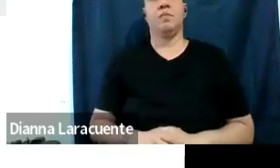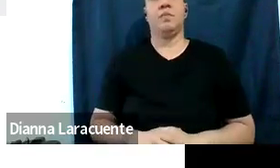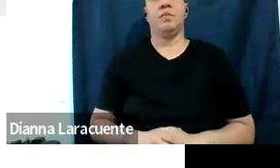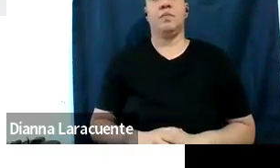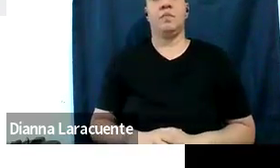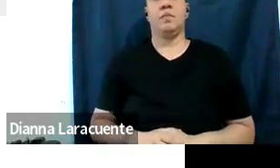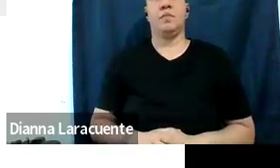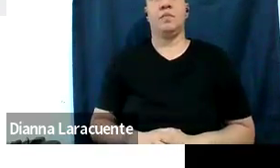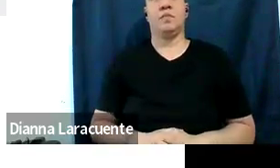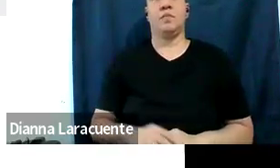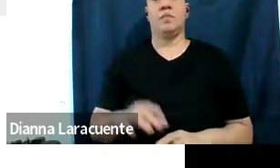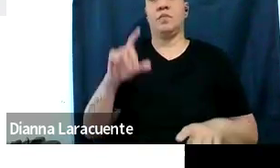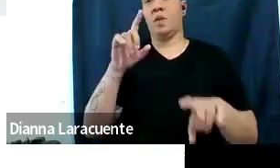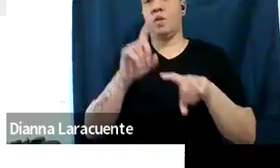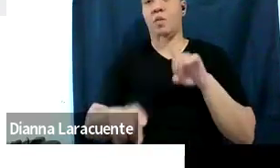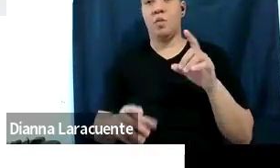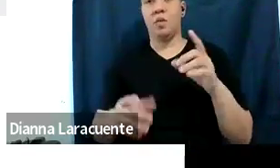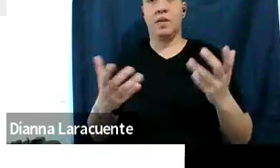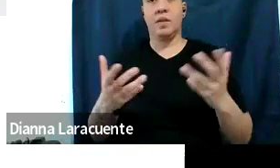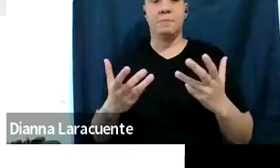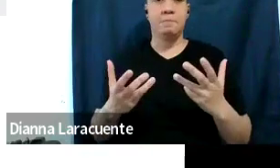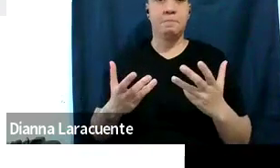podía, ¿cómo es que se llama?